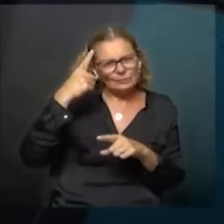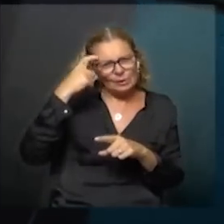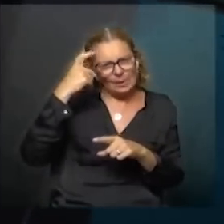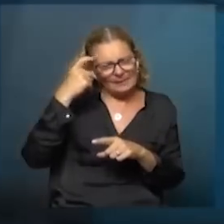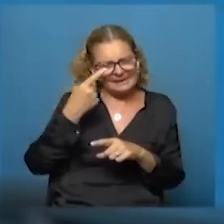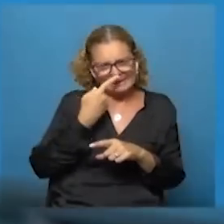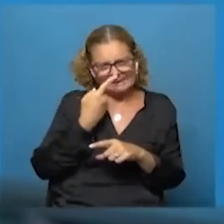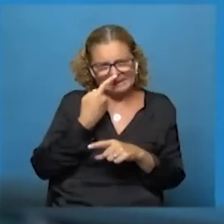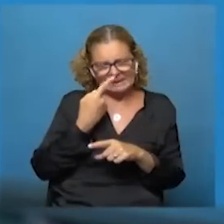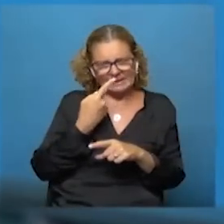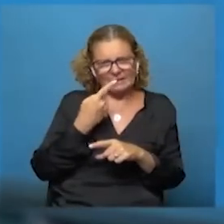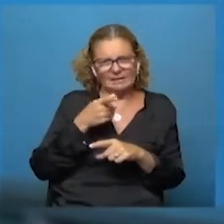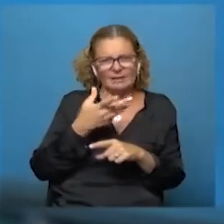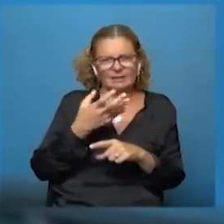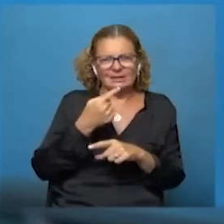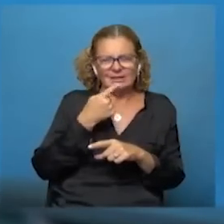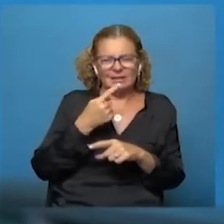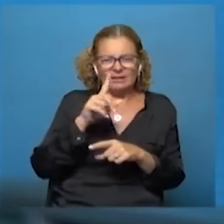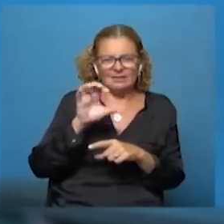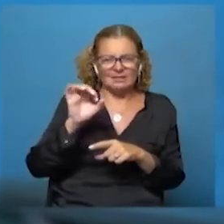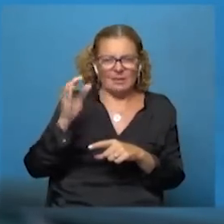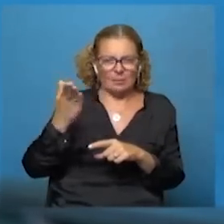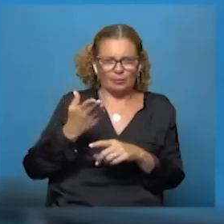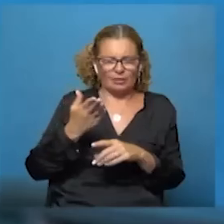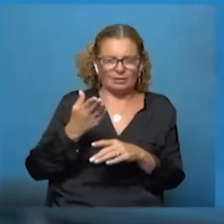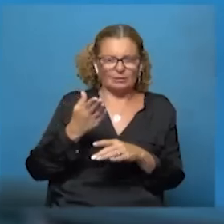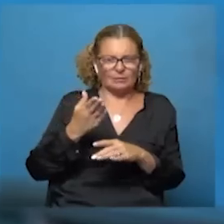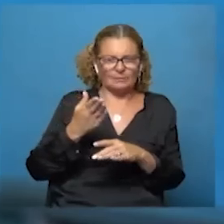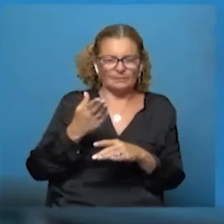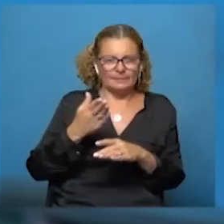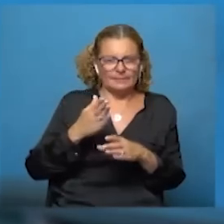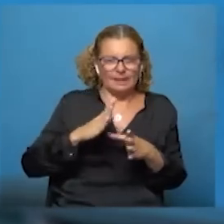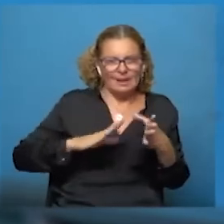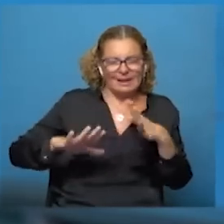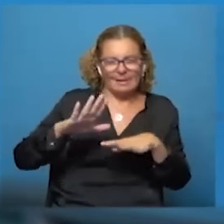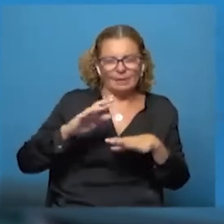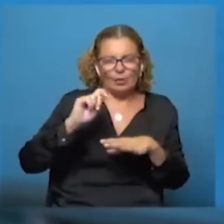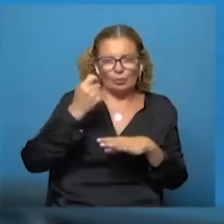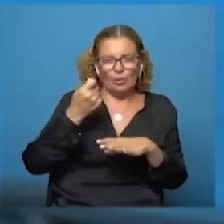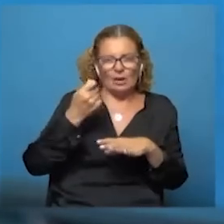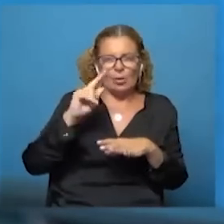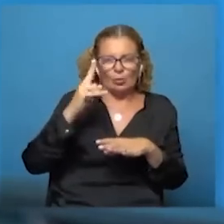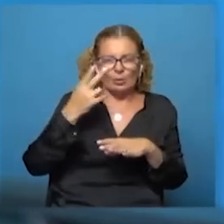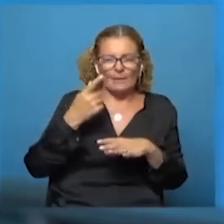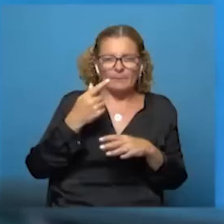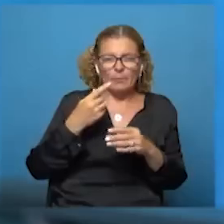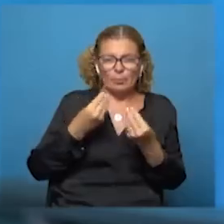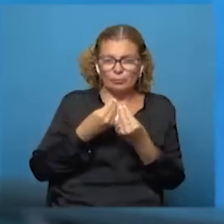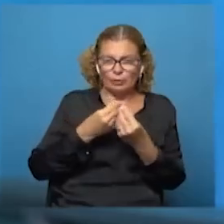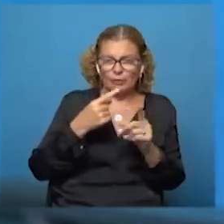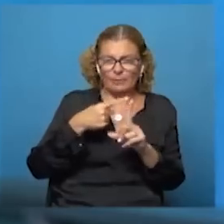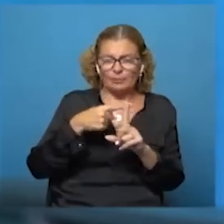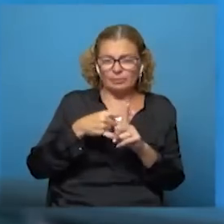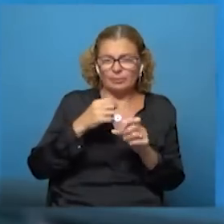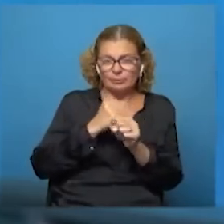re interesante eso no quiere decir que fuera 100% este adaptable Uruguay pero se sacaron algunas cosas positivas que